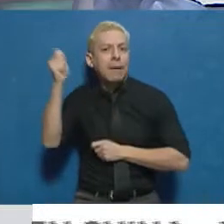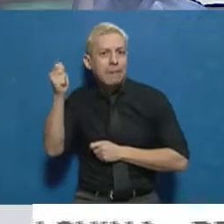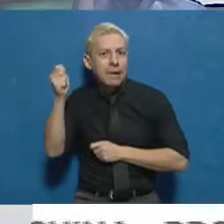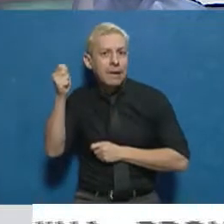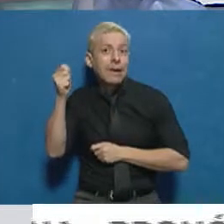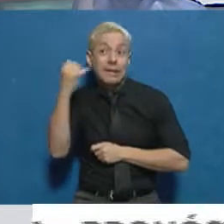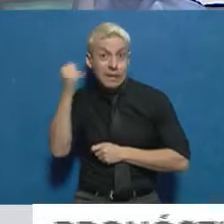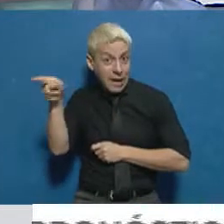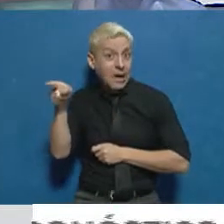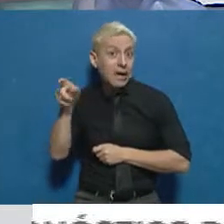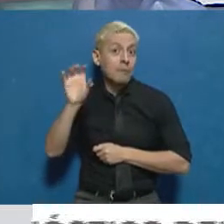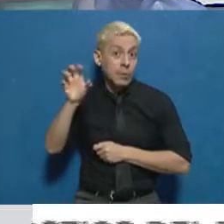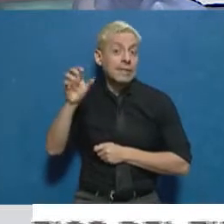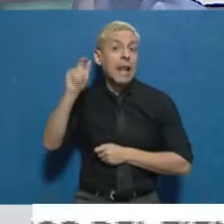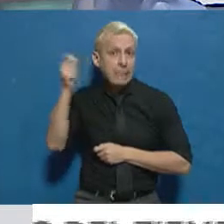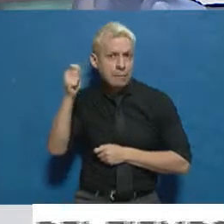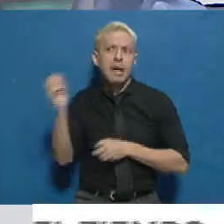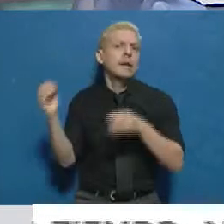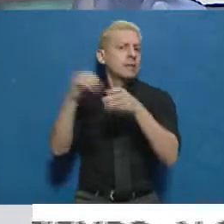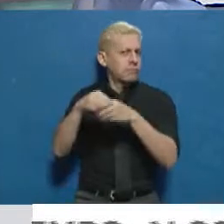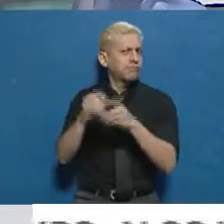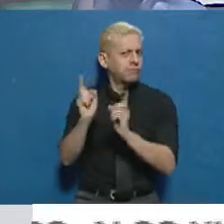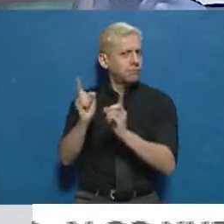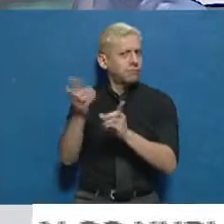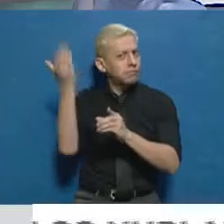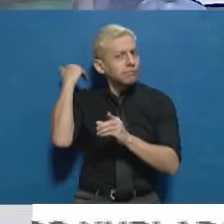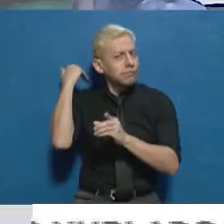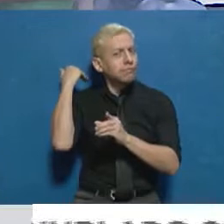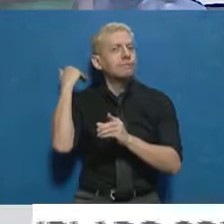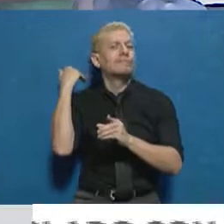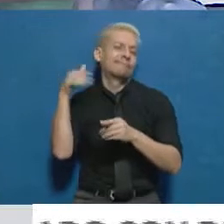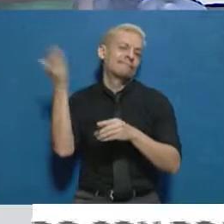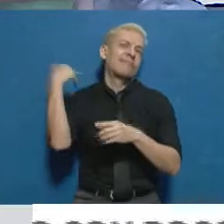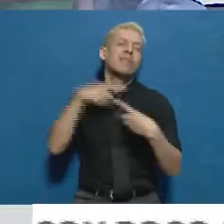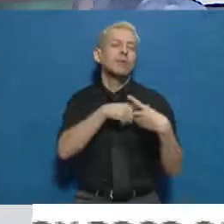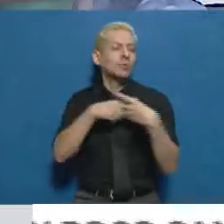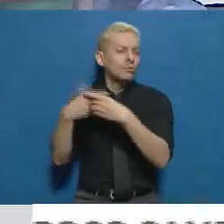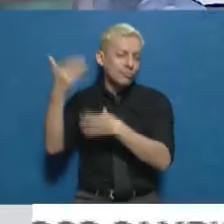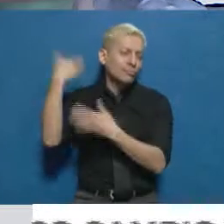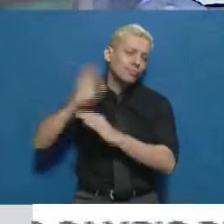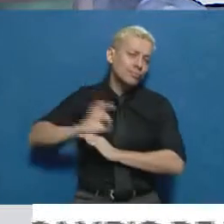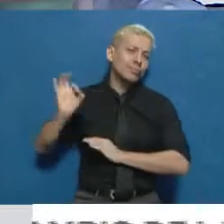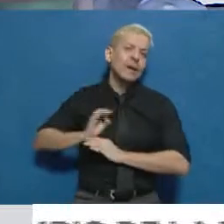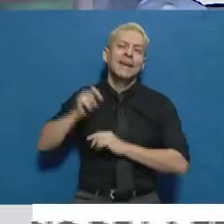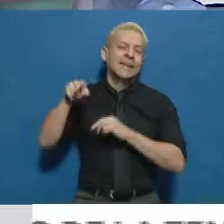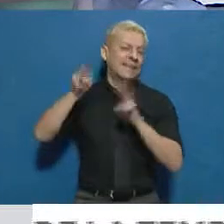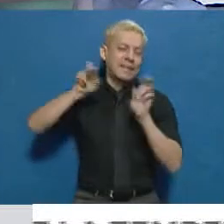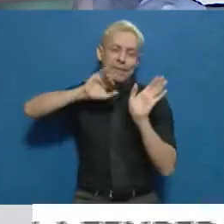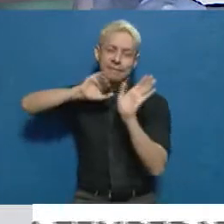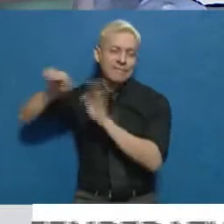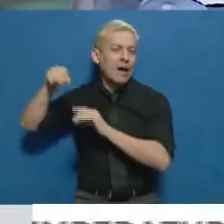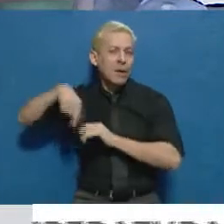está contemplada como... ¿Está contemplada La Pampa? Sí, ¿no? Claro, sí, es la vieja parte discusión. De La Pampa, sí, sí, pero es una vieja discusión que no vamos a reflotar